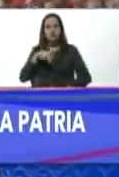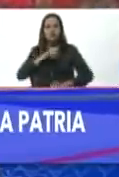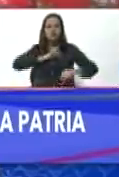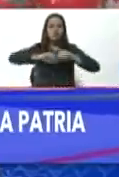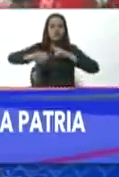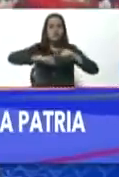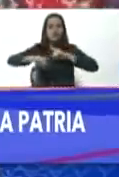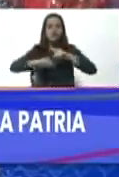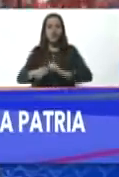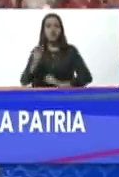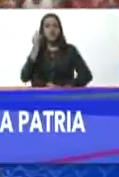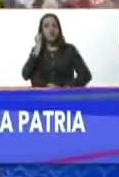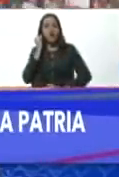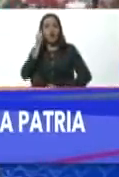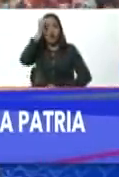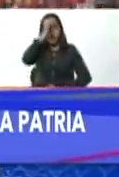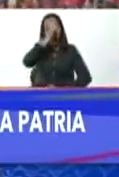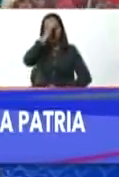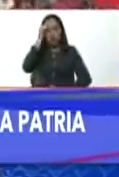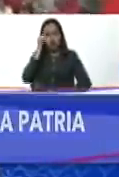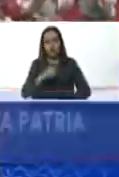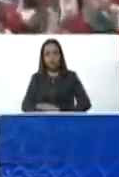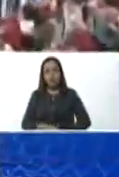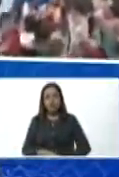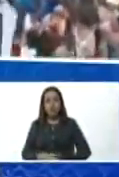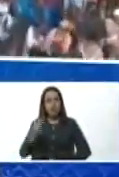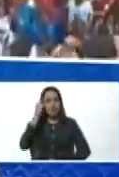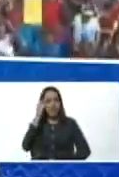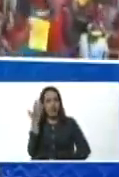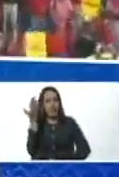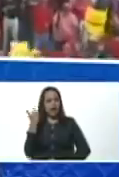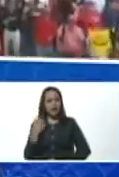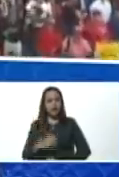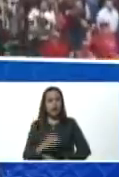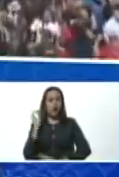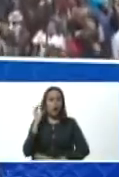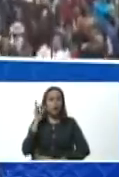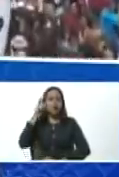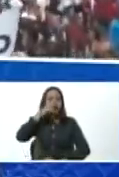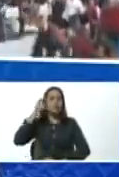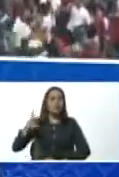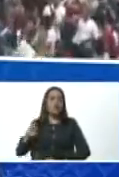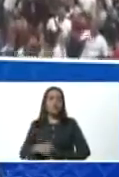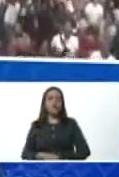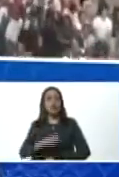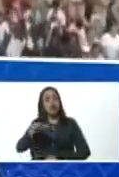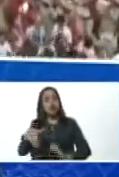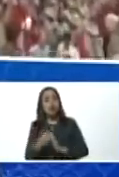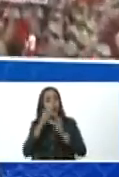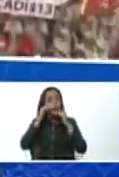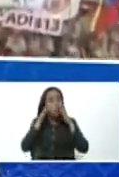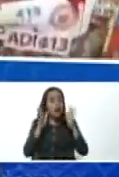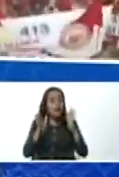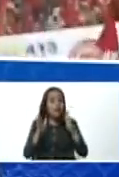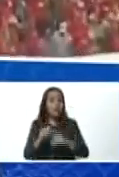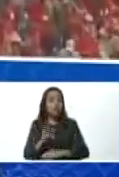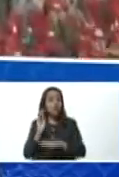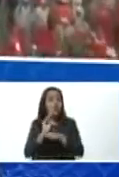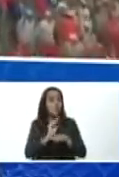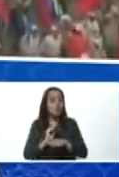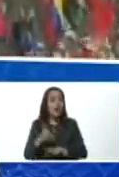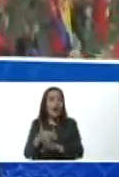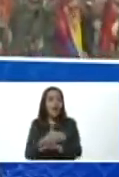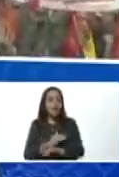las mujeres el domingo. El día de ayer, Congreso Bolivariano de los Pueblos, y todo el mundo estaba pendiente a la expectativa.